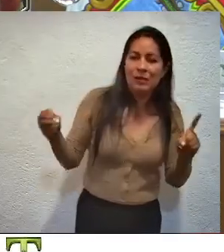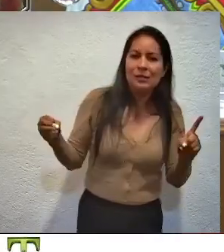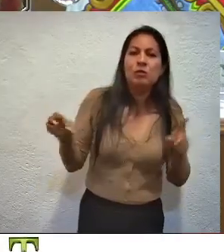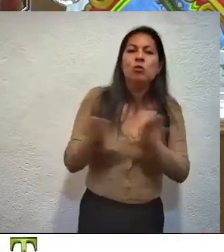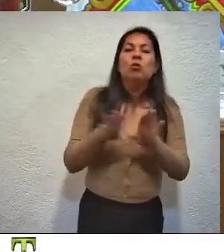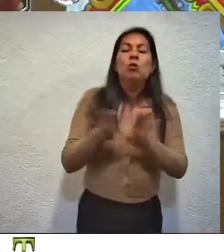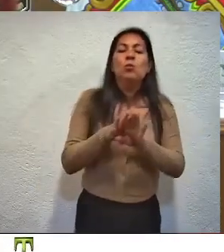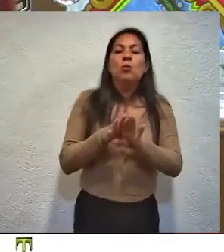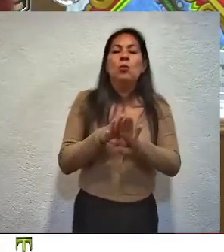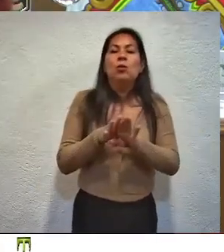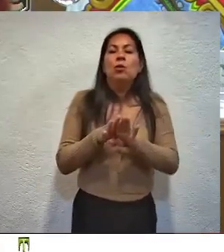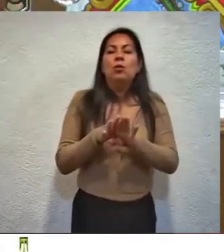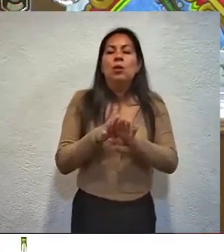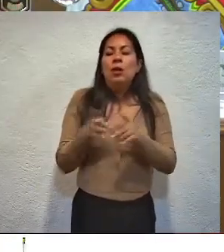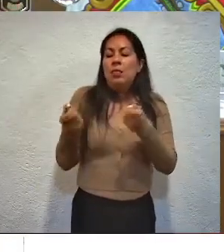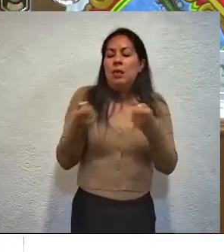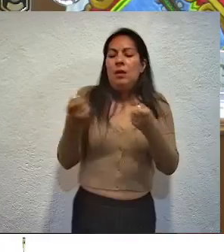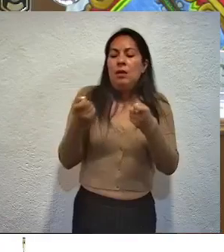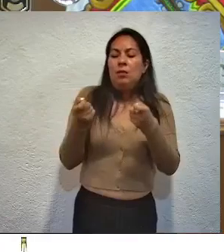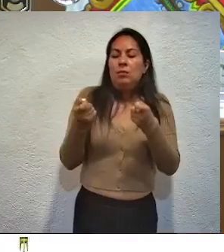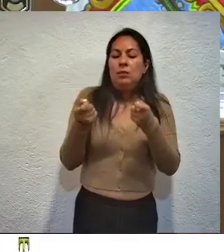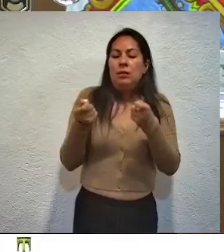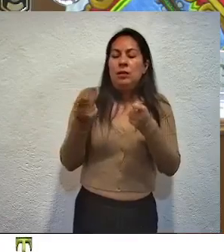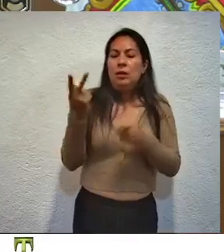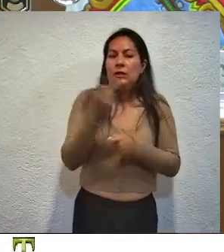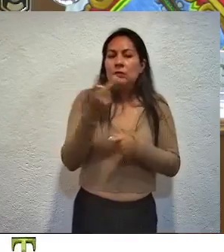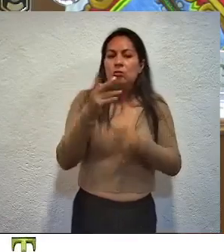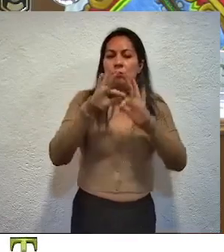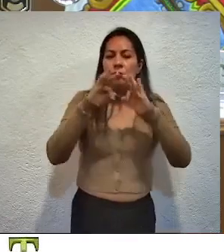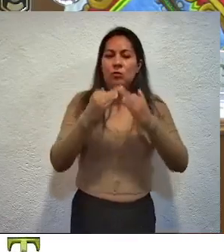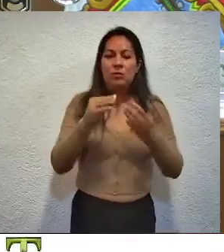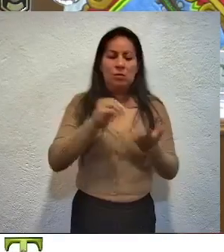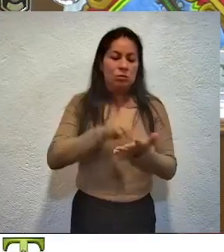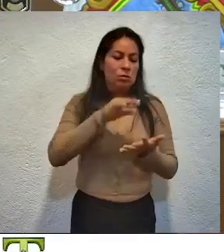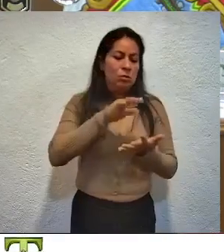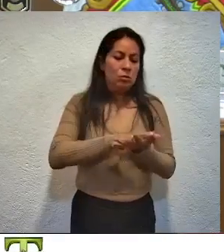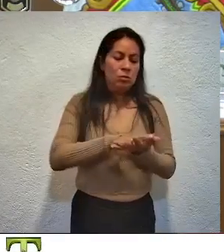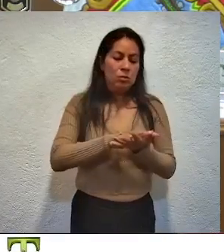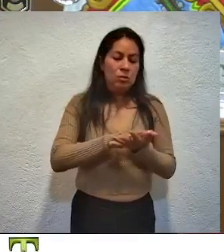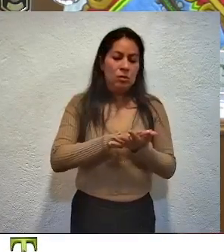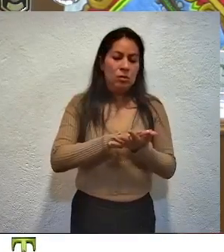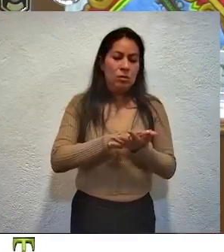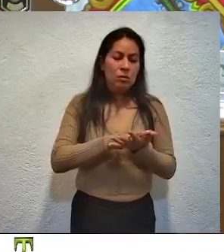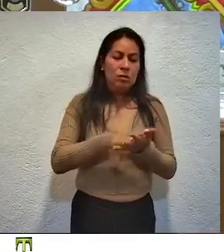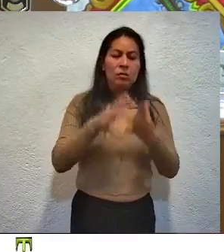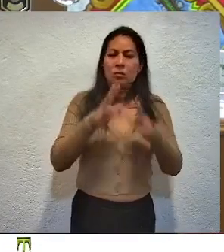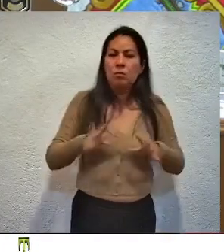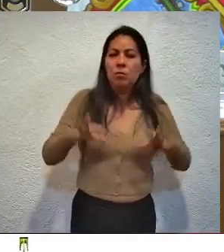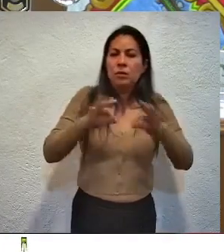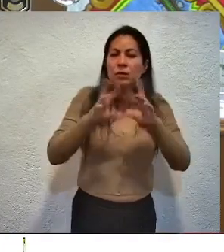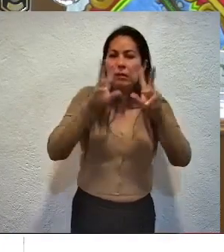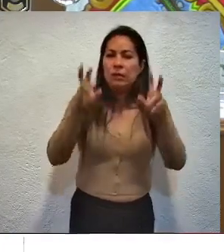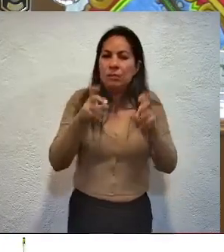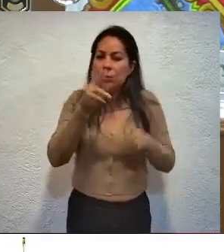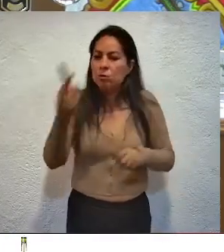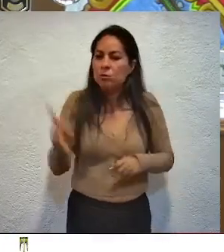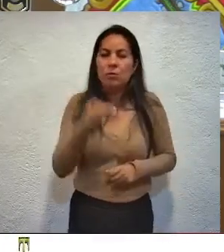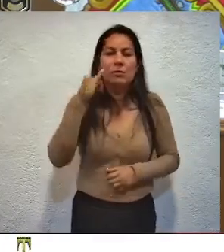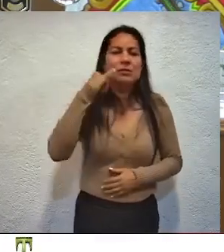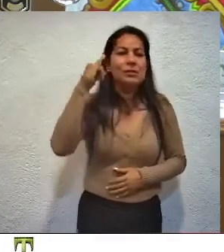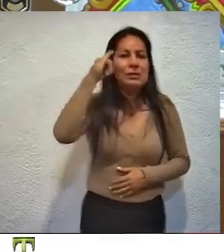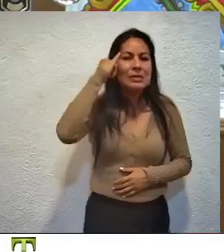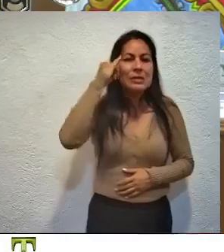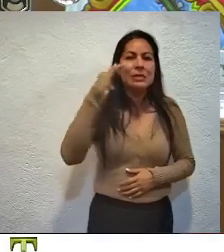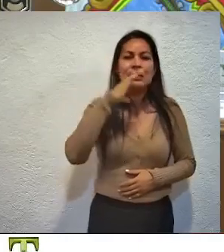como también la de regularlas, pues ambos aspectos constituyen una piedra angular en el autogobierno de los pueblos indígenas y